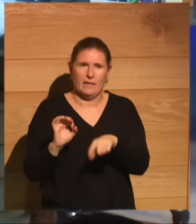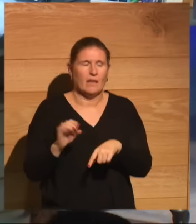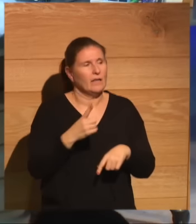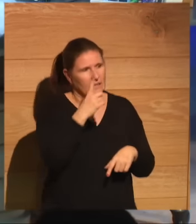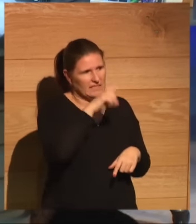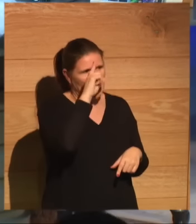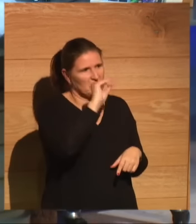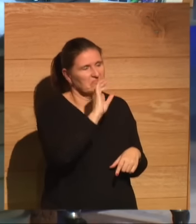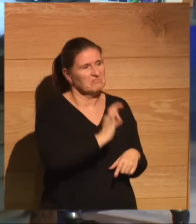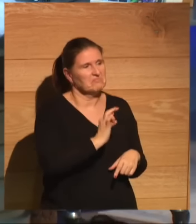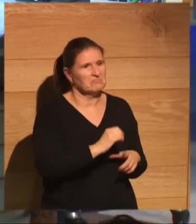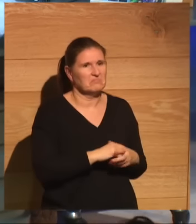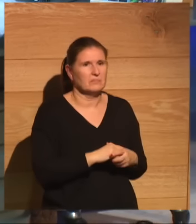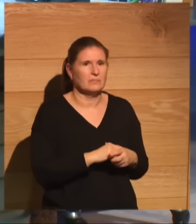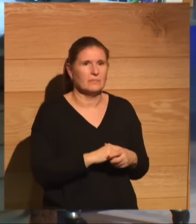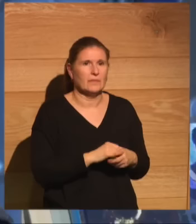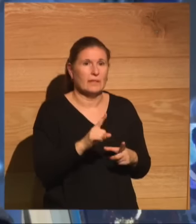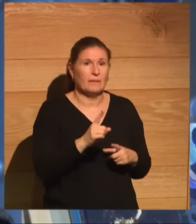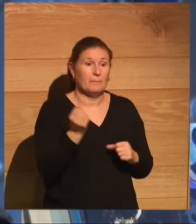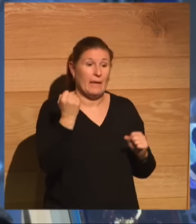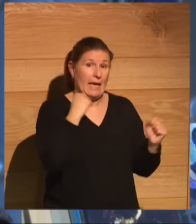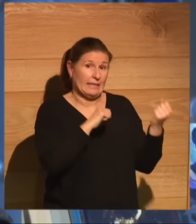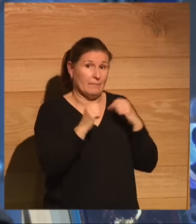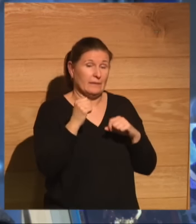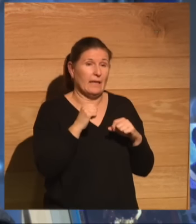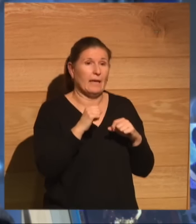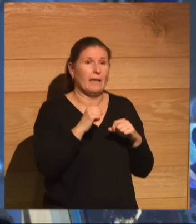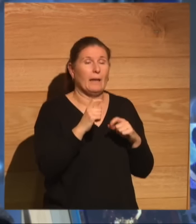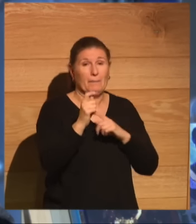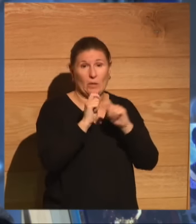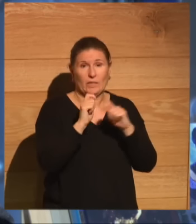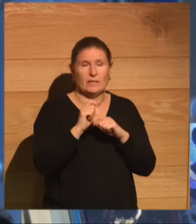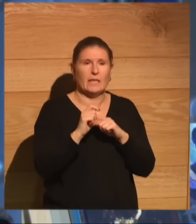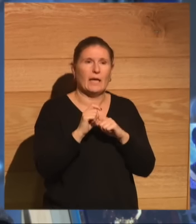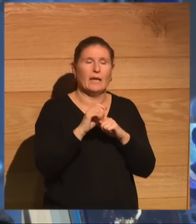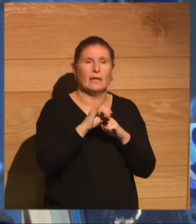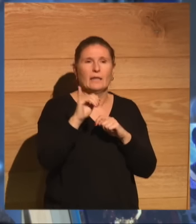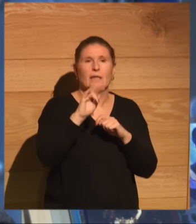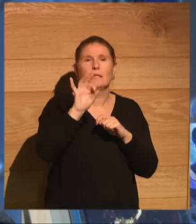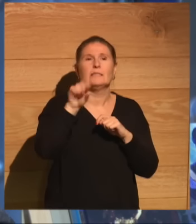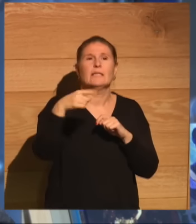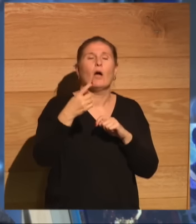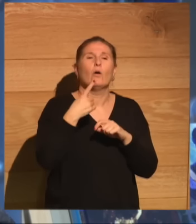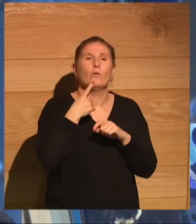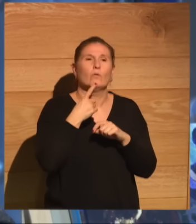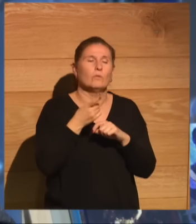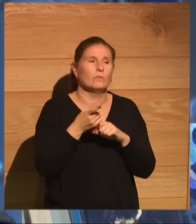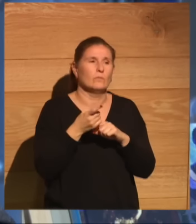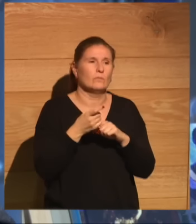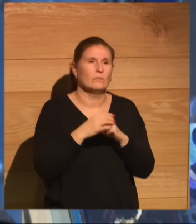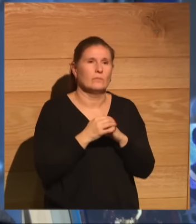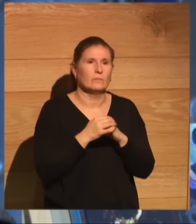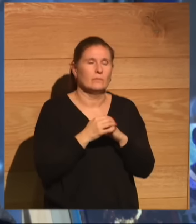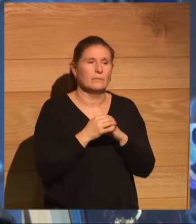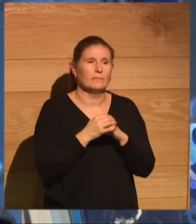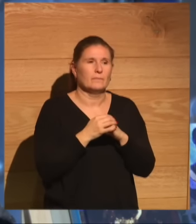Bien, va a interpretar al personaje de la periodista Son Young, la replicante... Sí. De Blade Vicky Runner, Bale.